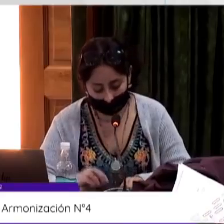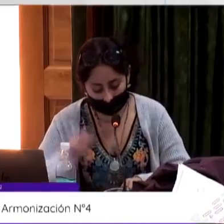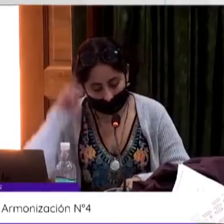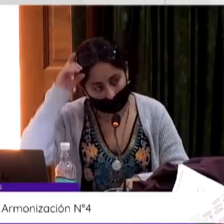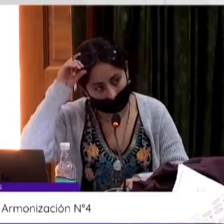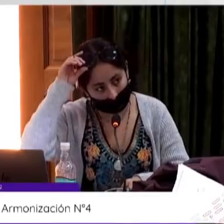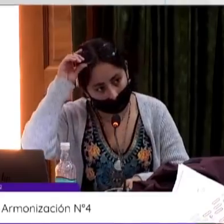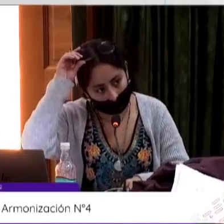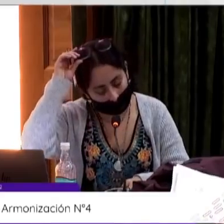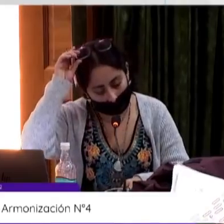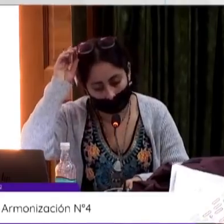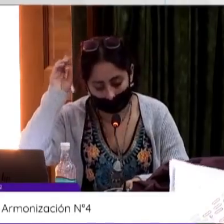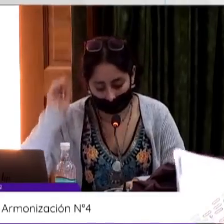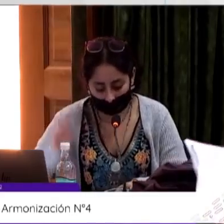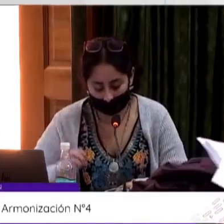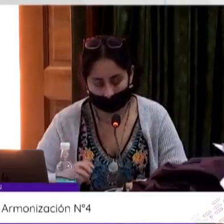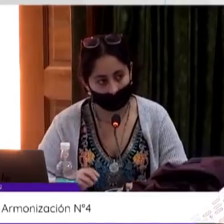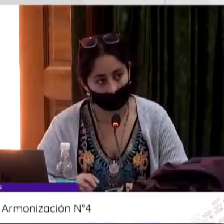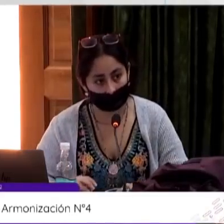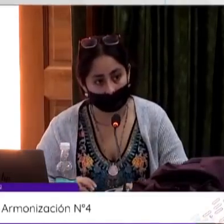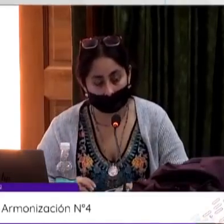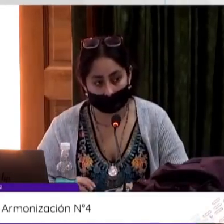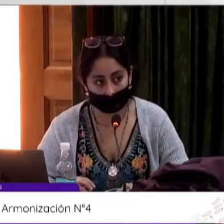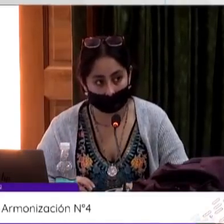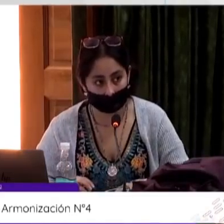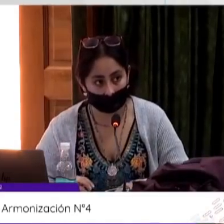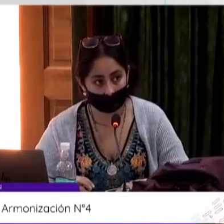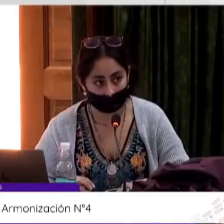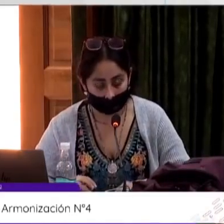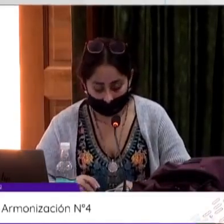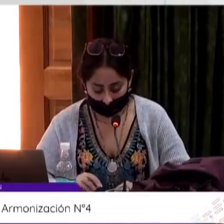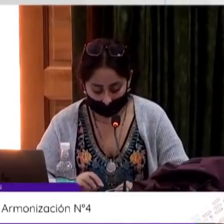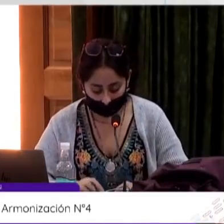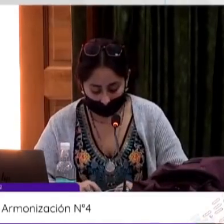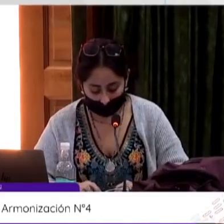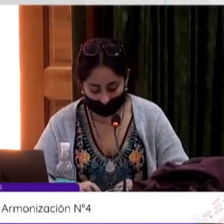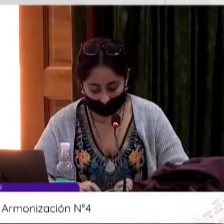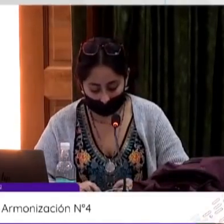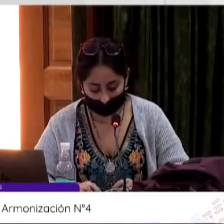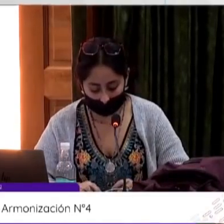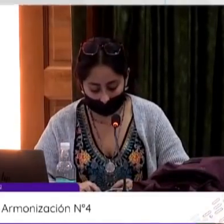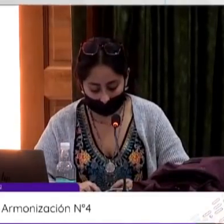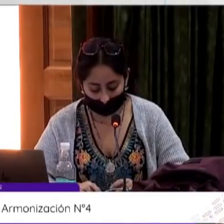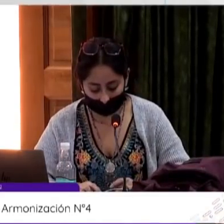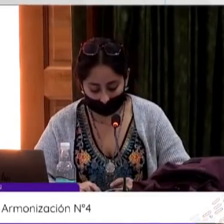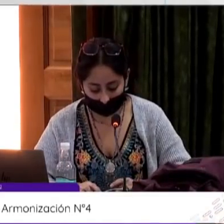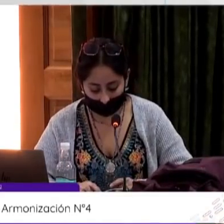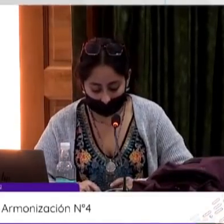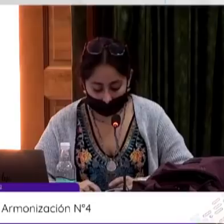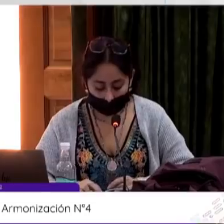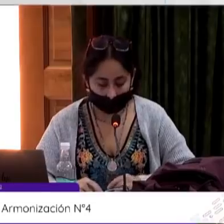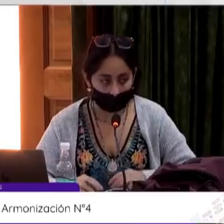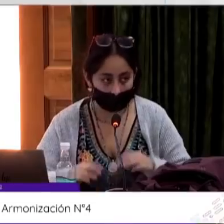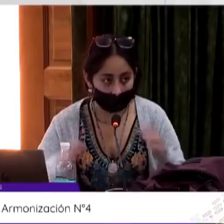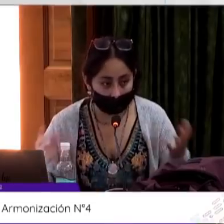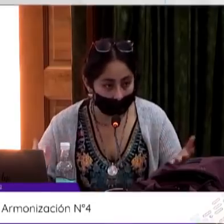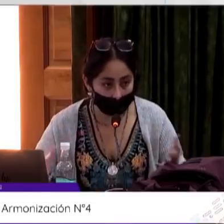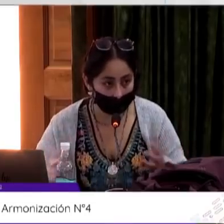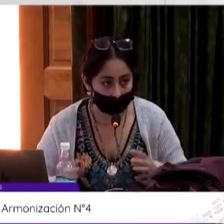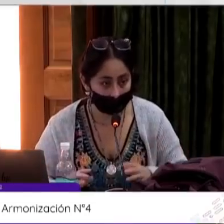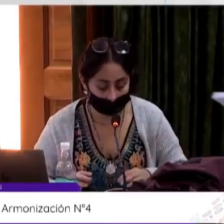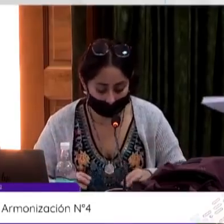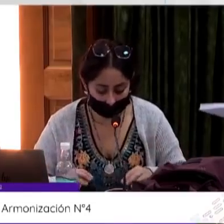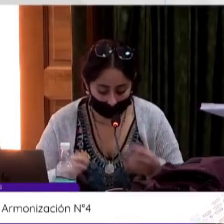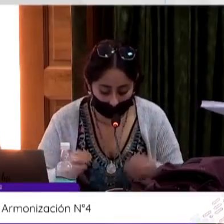como otras instituciones enviaron sus observaciones a la comisión, una de las que estábamos hablando, la de normas transitorias de la Convención. Y ahí